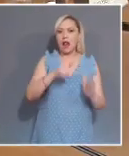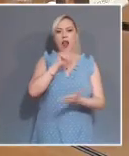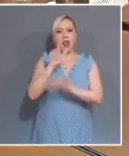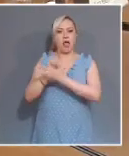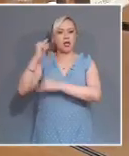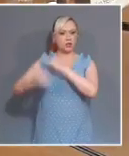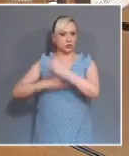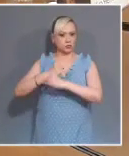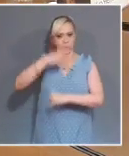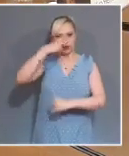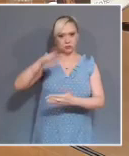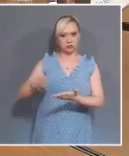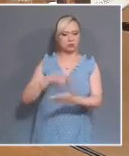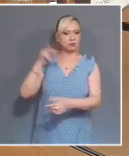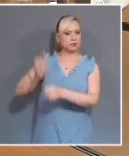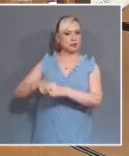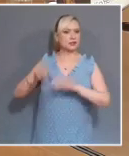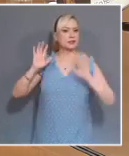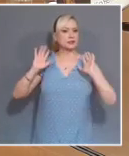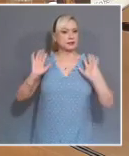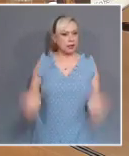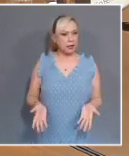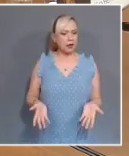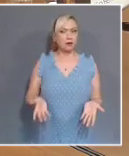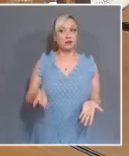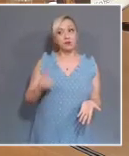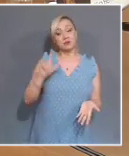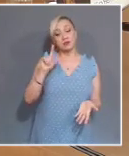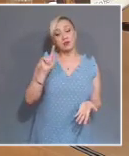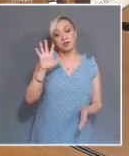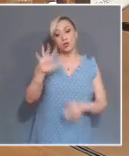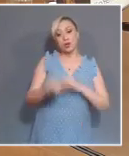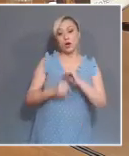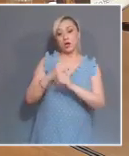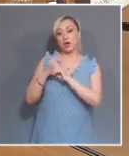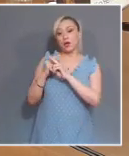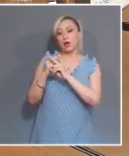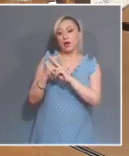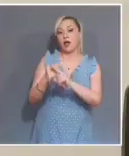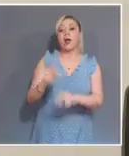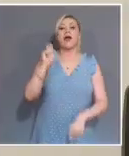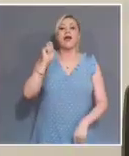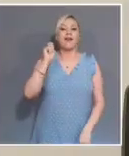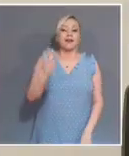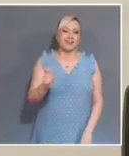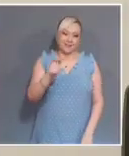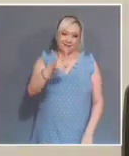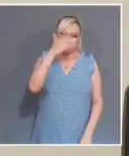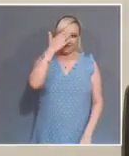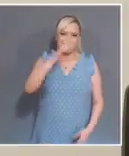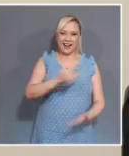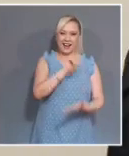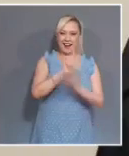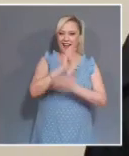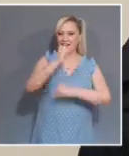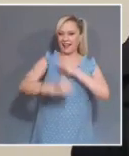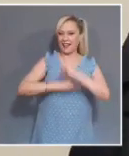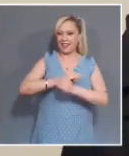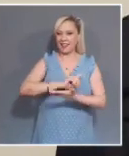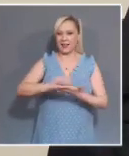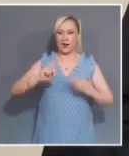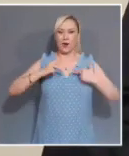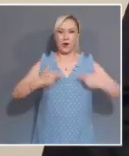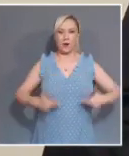por México. En el marco del 75 aniversario de la Declaración Universal de los Derechos Humanos, el representante adjunto de la ONU,